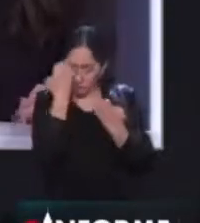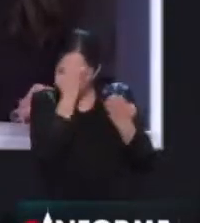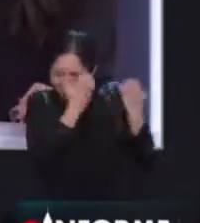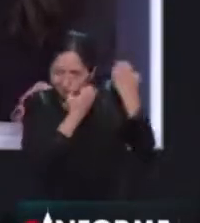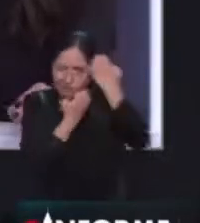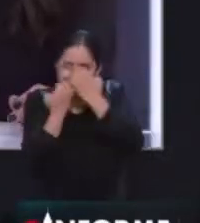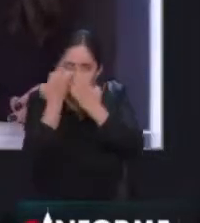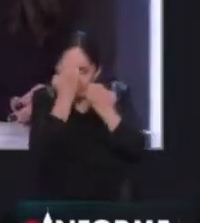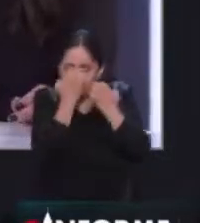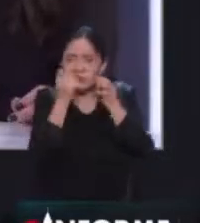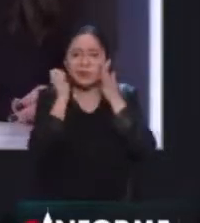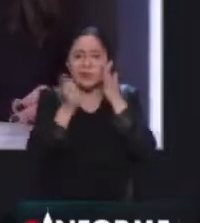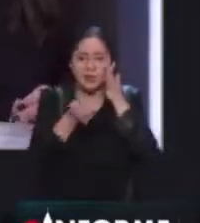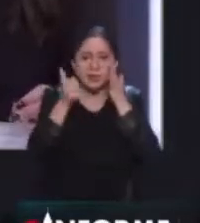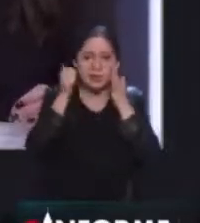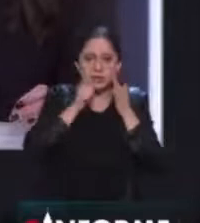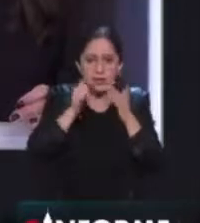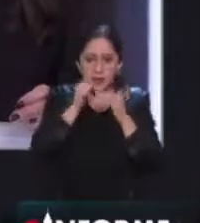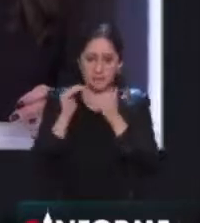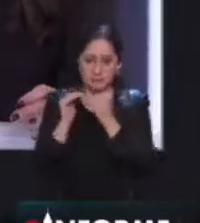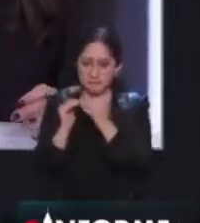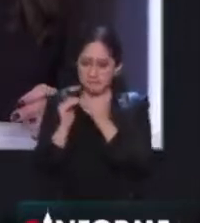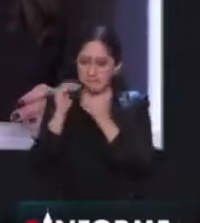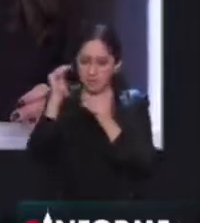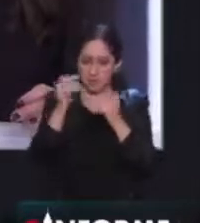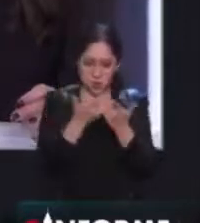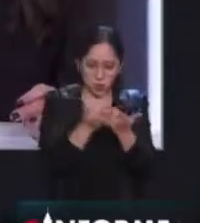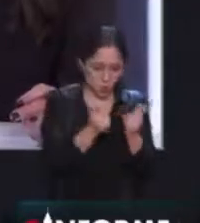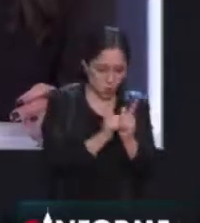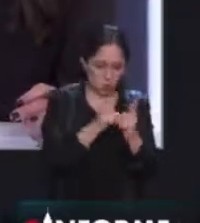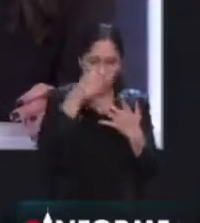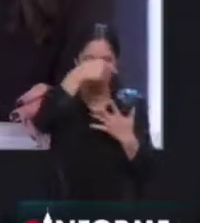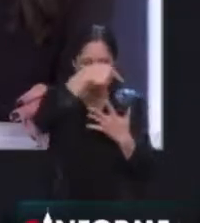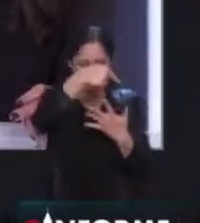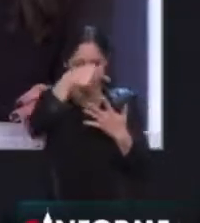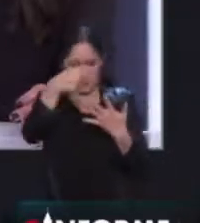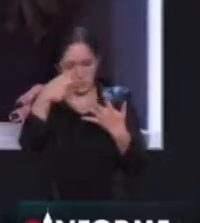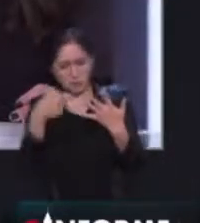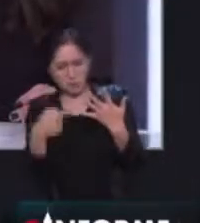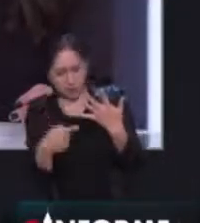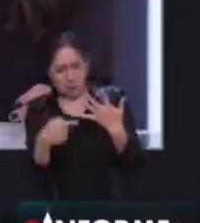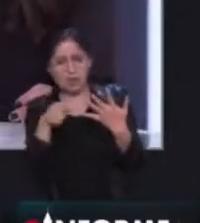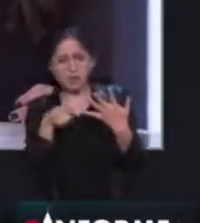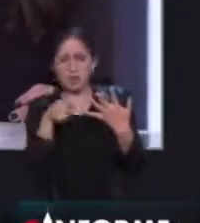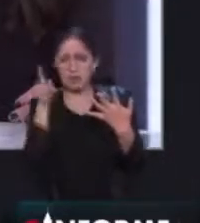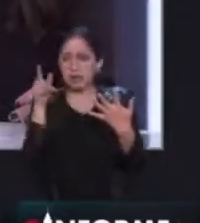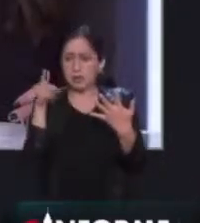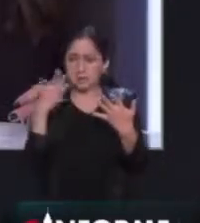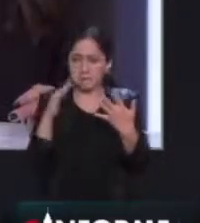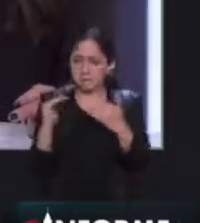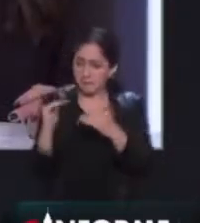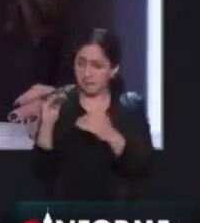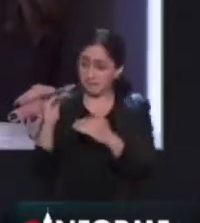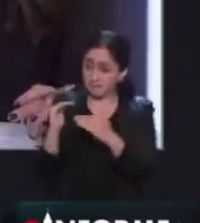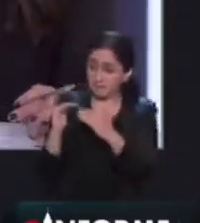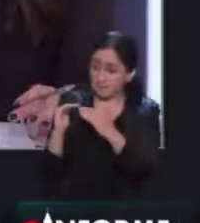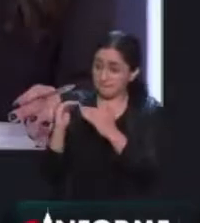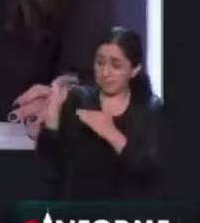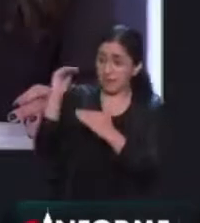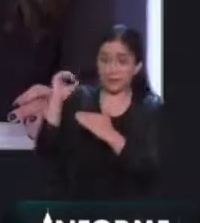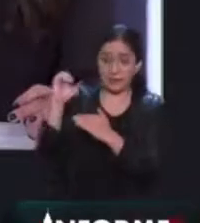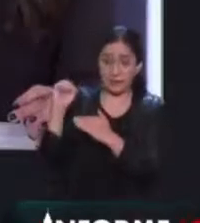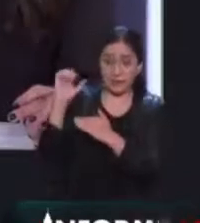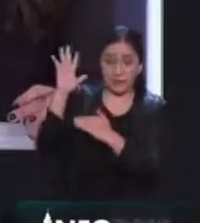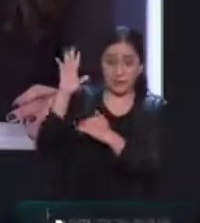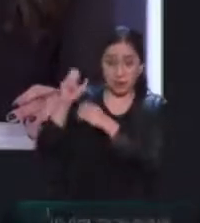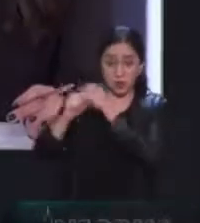grupos quinquenales, en ninguno solo, desde menos de un año hasta más de 65 años, en ninguno hubo